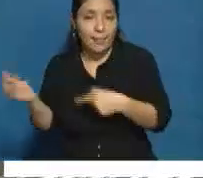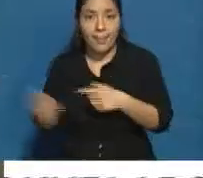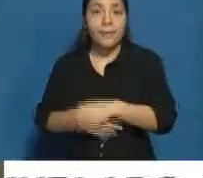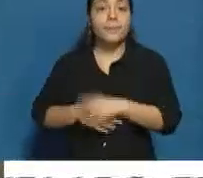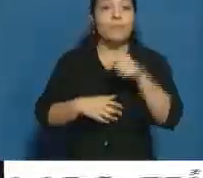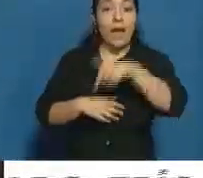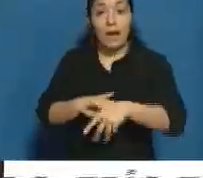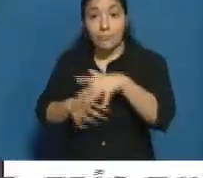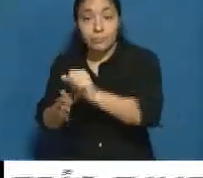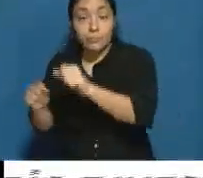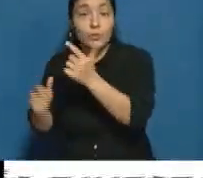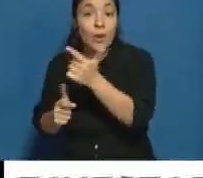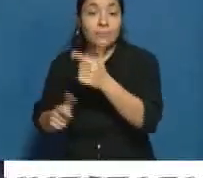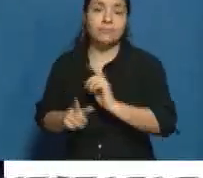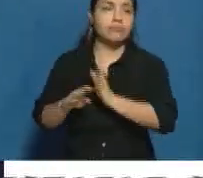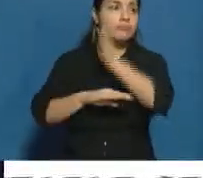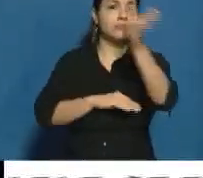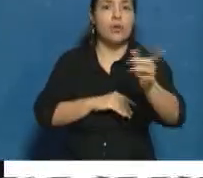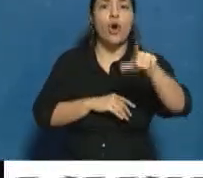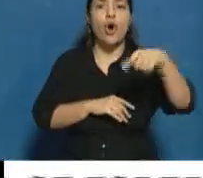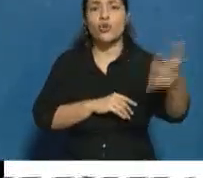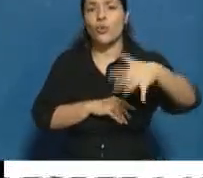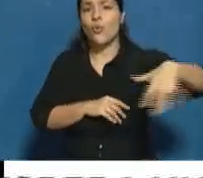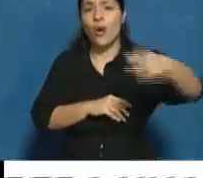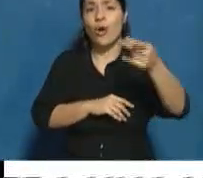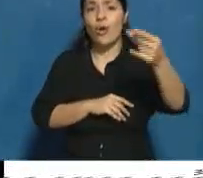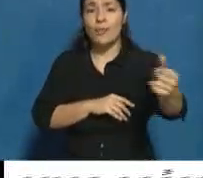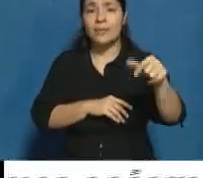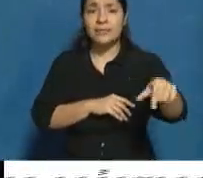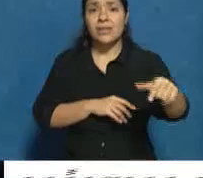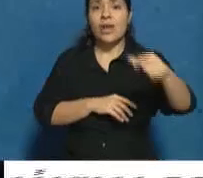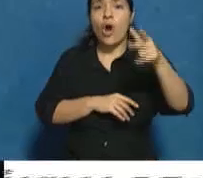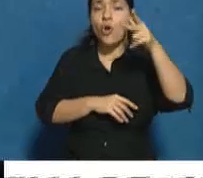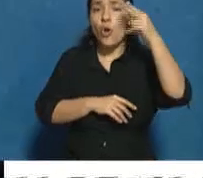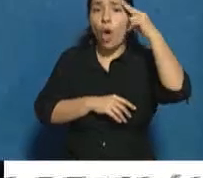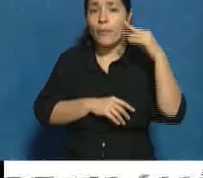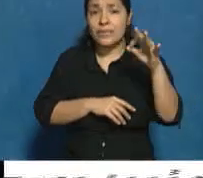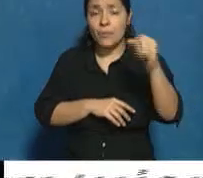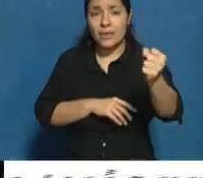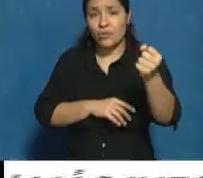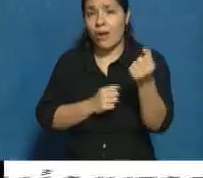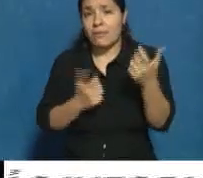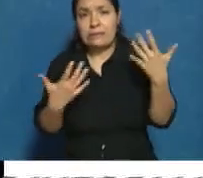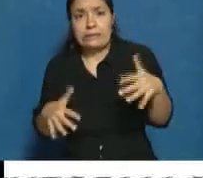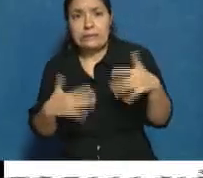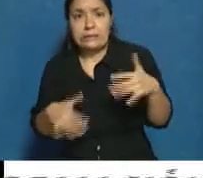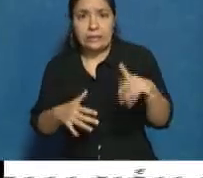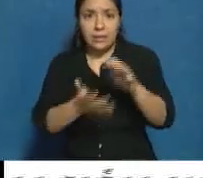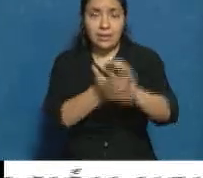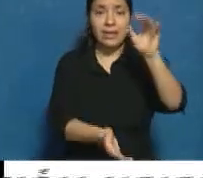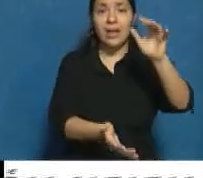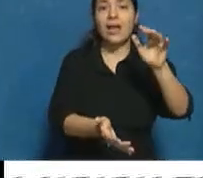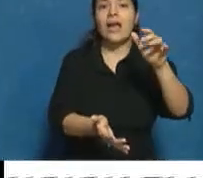buscar a una ferretería que está acá en Massa y Sarmiento y me la querían cobrar a 900 pesos. Pero no es la garrafa YPF, es